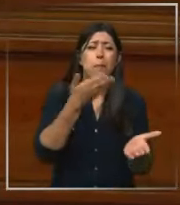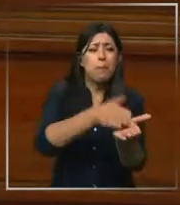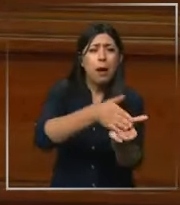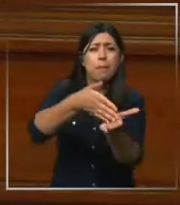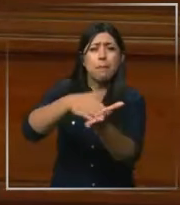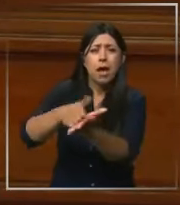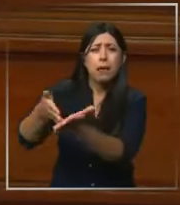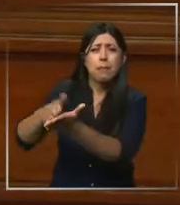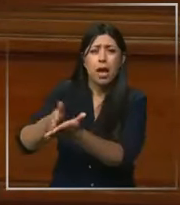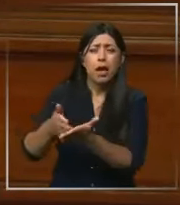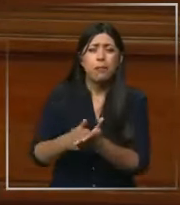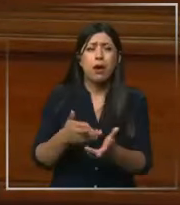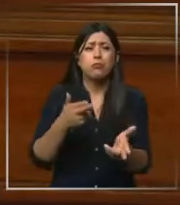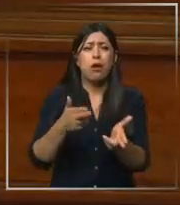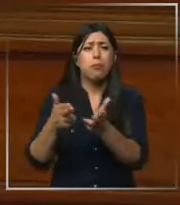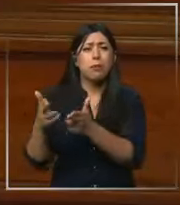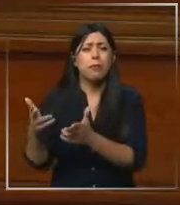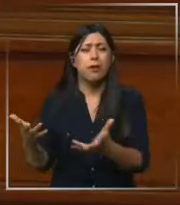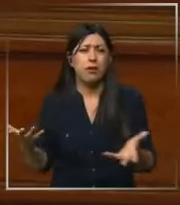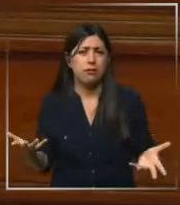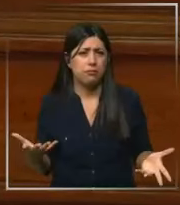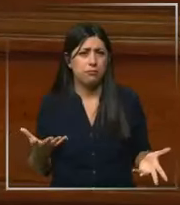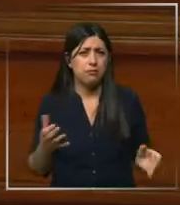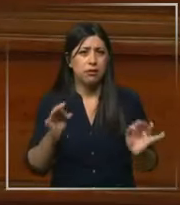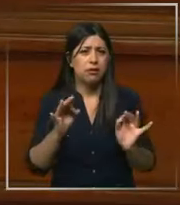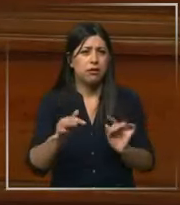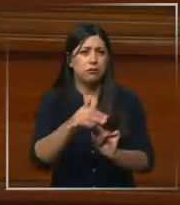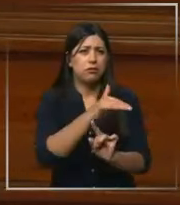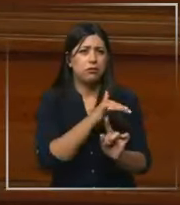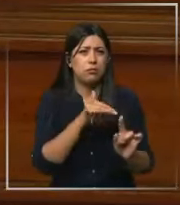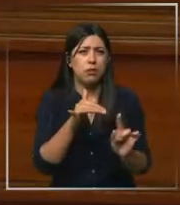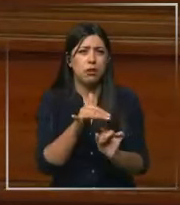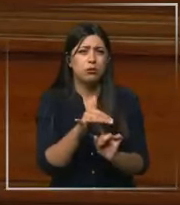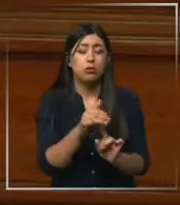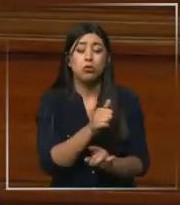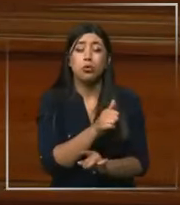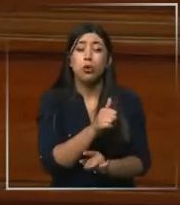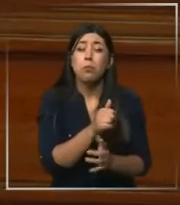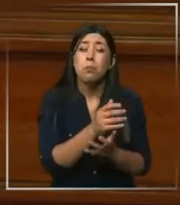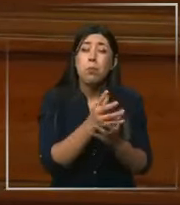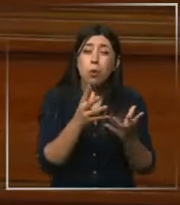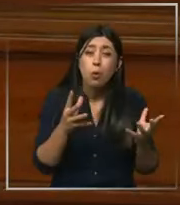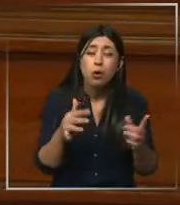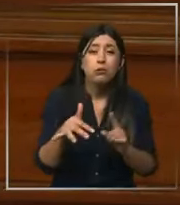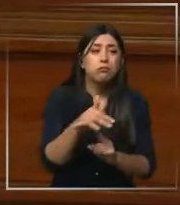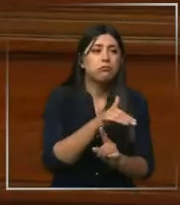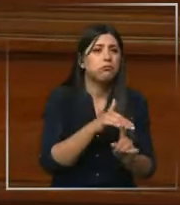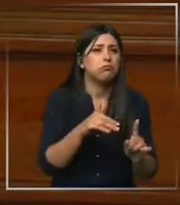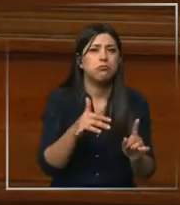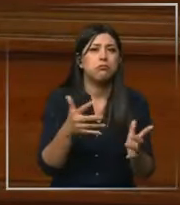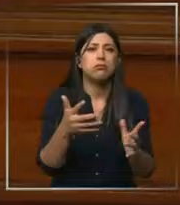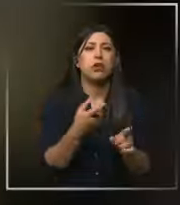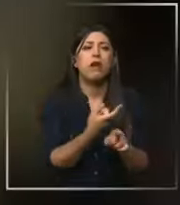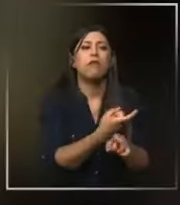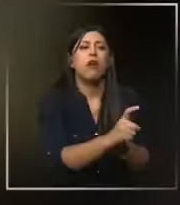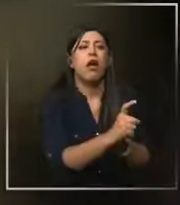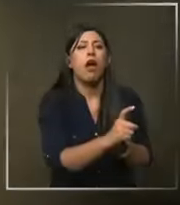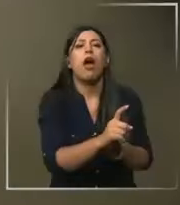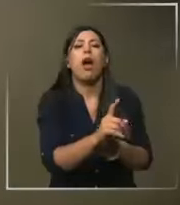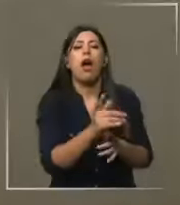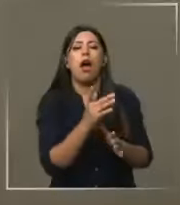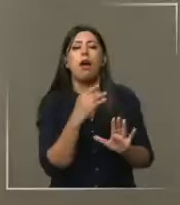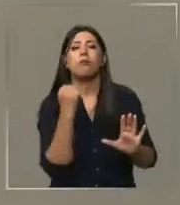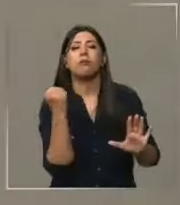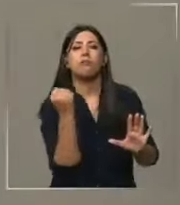tipo de enfrentamientos, particularmente en situaciones, no necesariamente todos, pero muchos en situaciones de ajuste de cuenta. Los